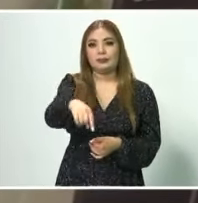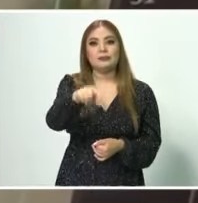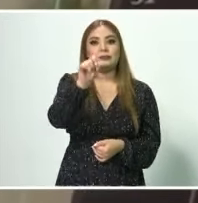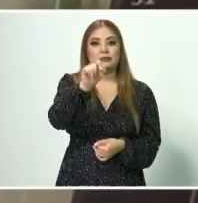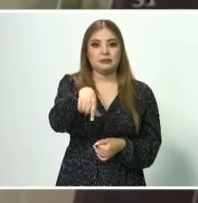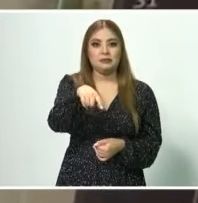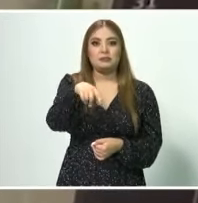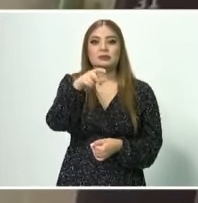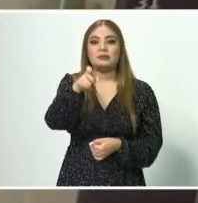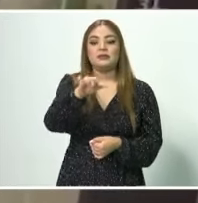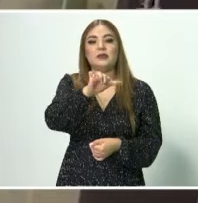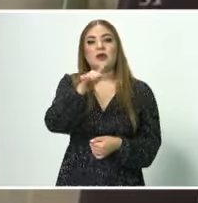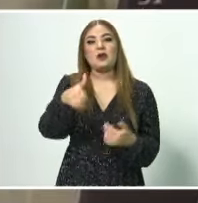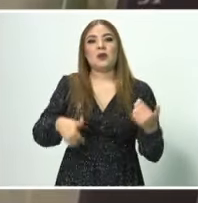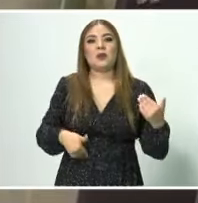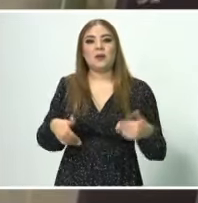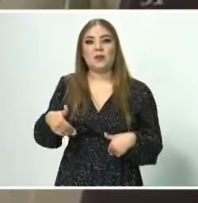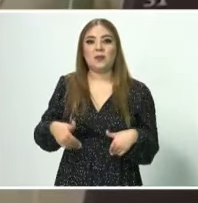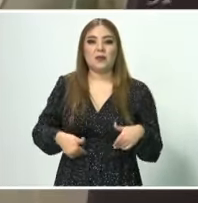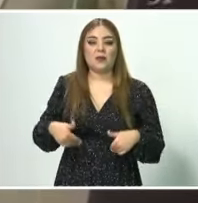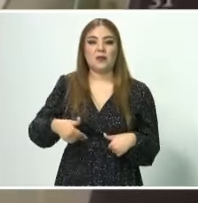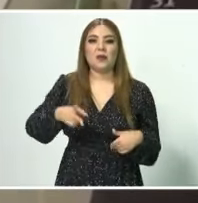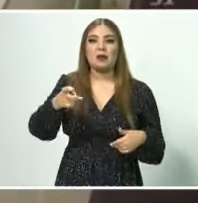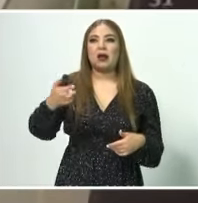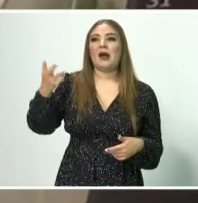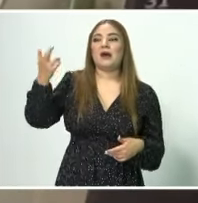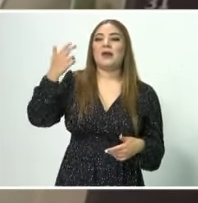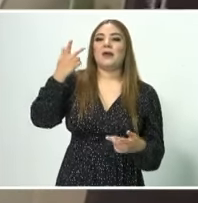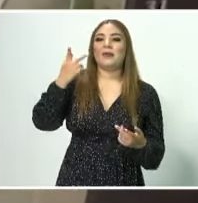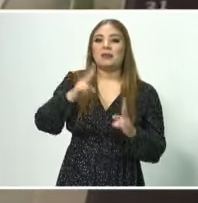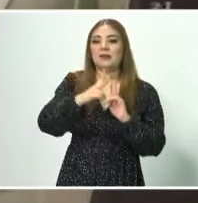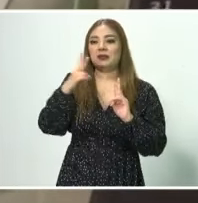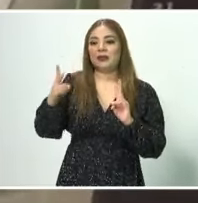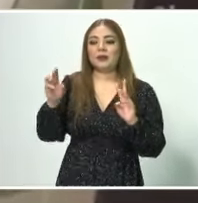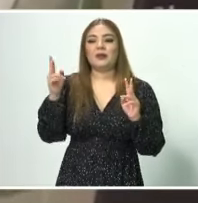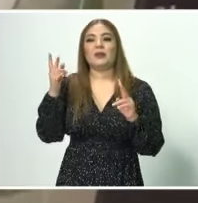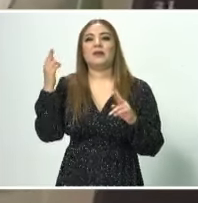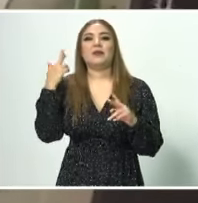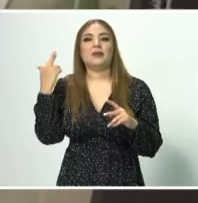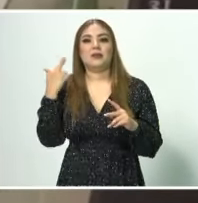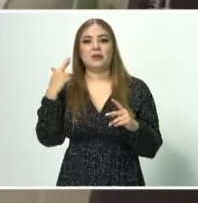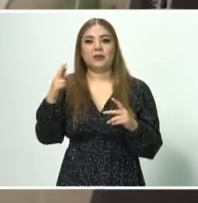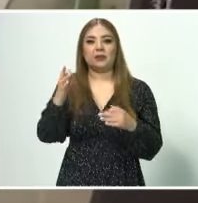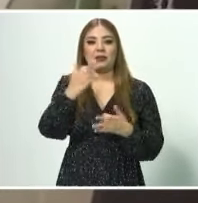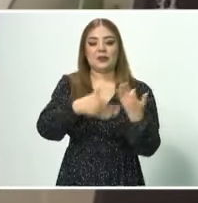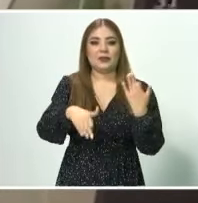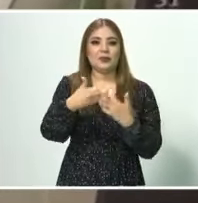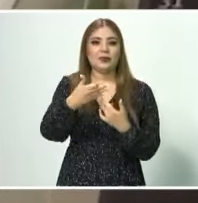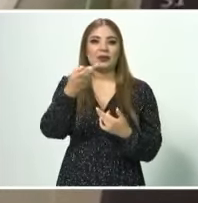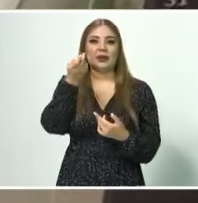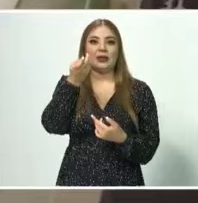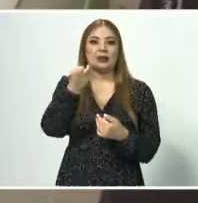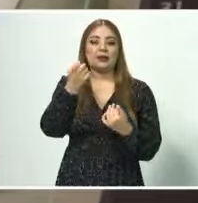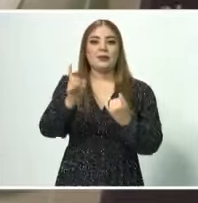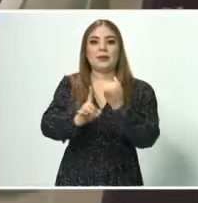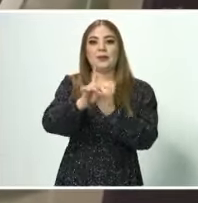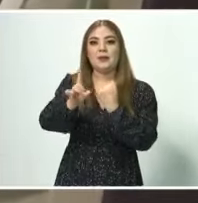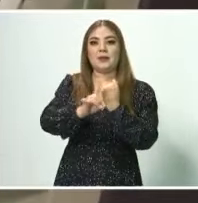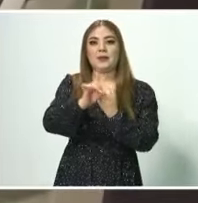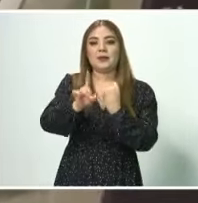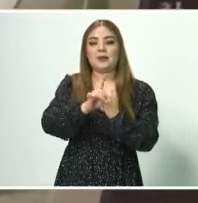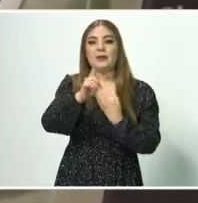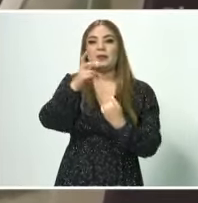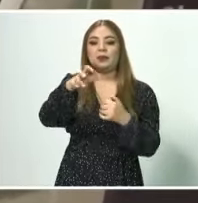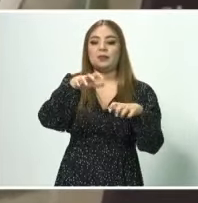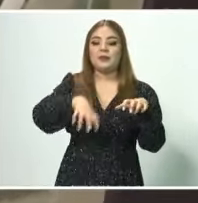inconformidades con sus vecinos ruidosos andalos y otras situaciones relacionadas con Pues problemas de su calle o